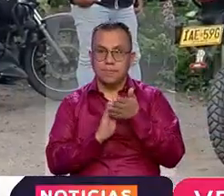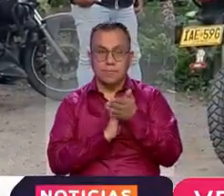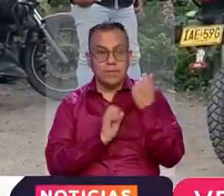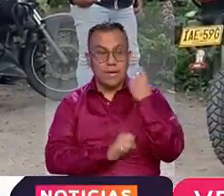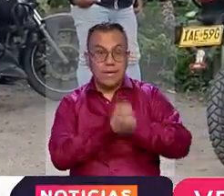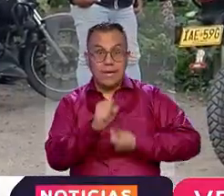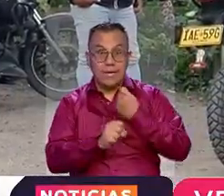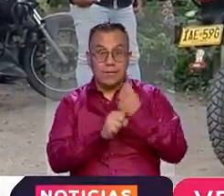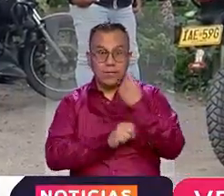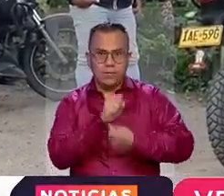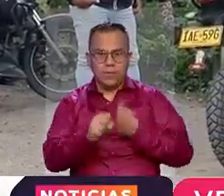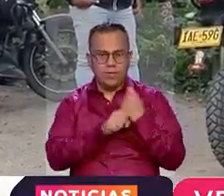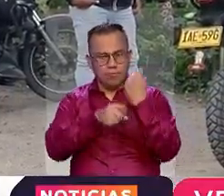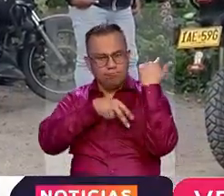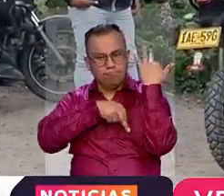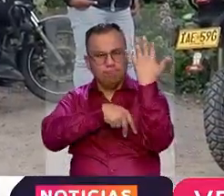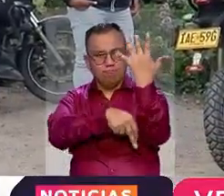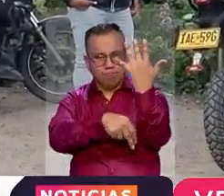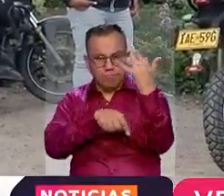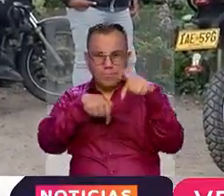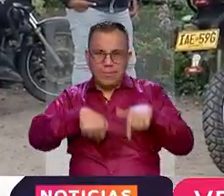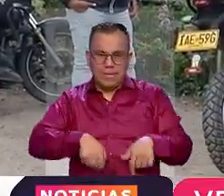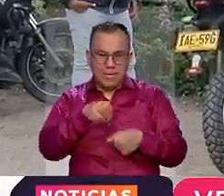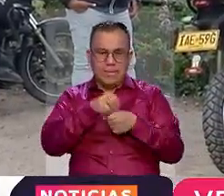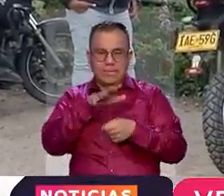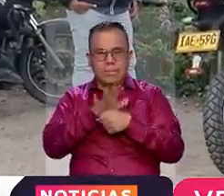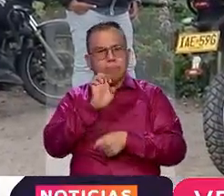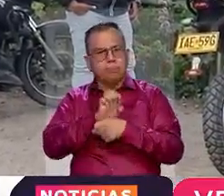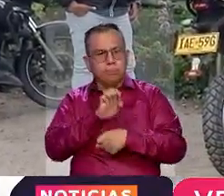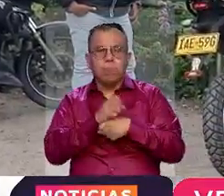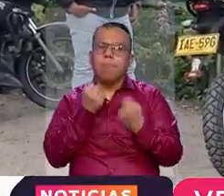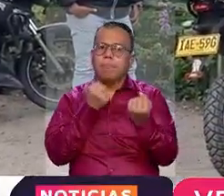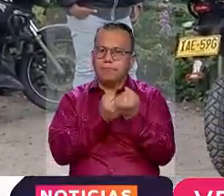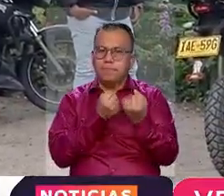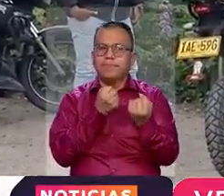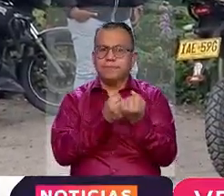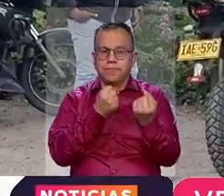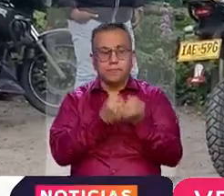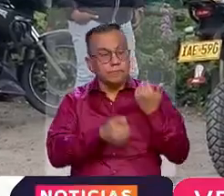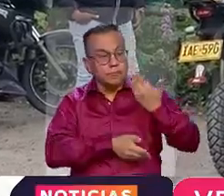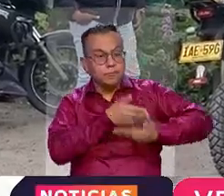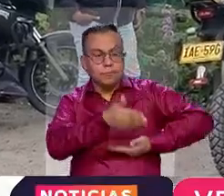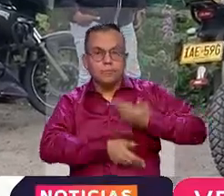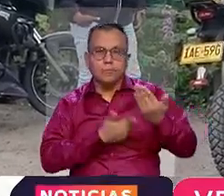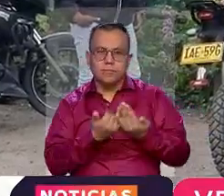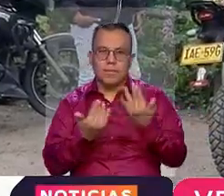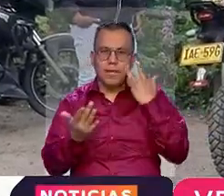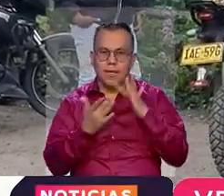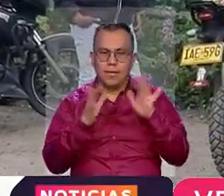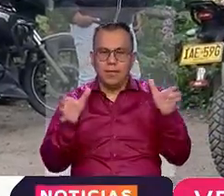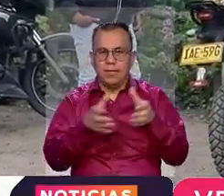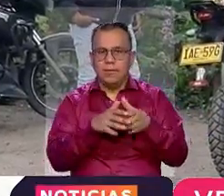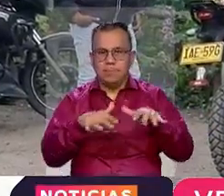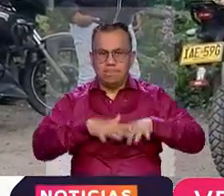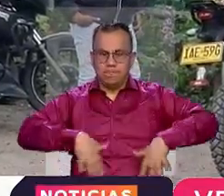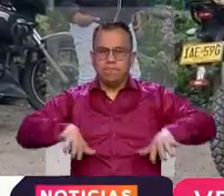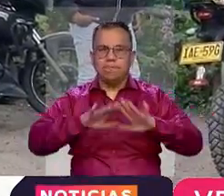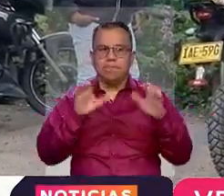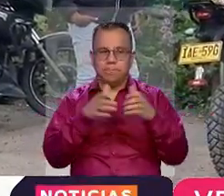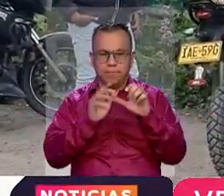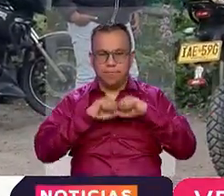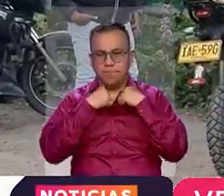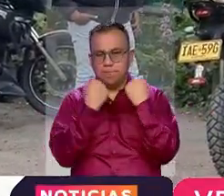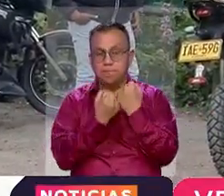Jardín Botánico y otras entidades del distrito han estado apoyando los procesos que se han desarrollado aquí en esta